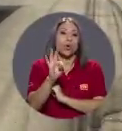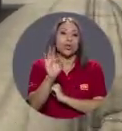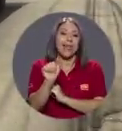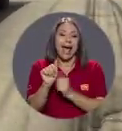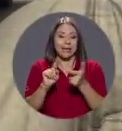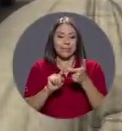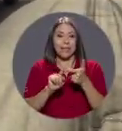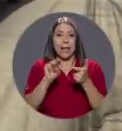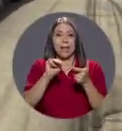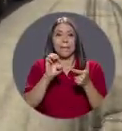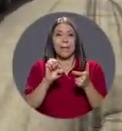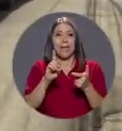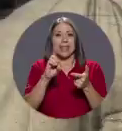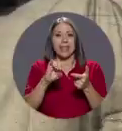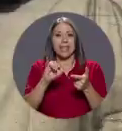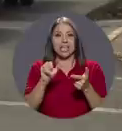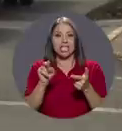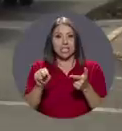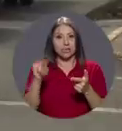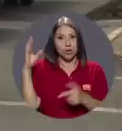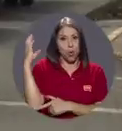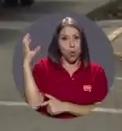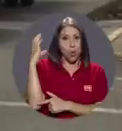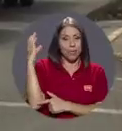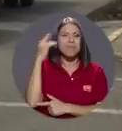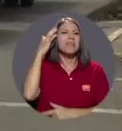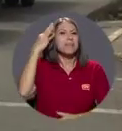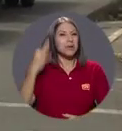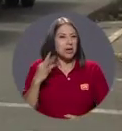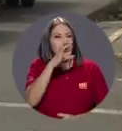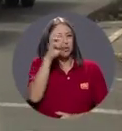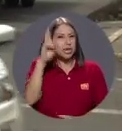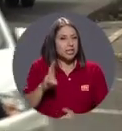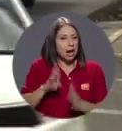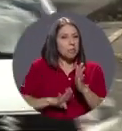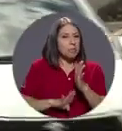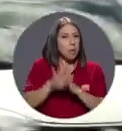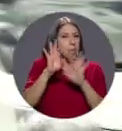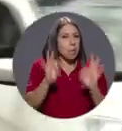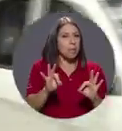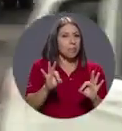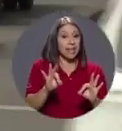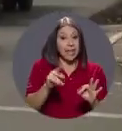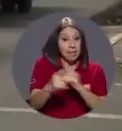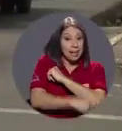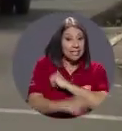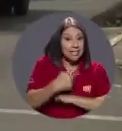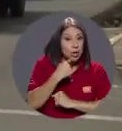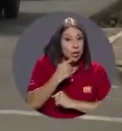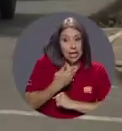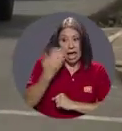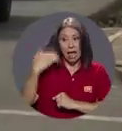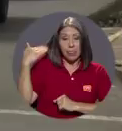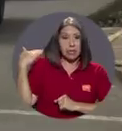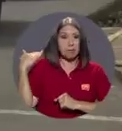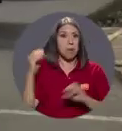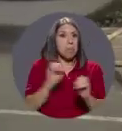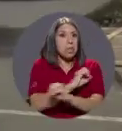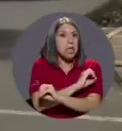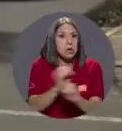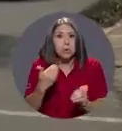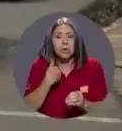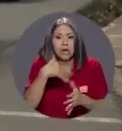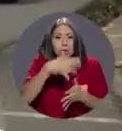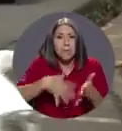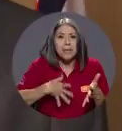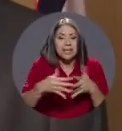creo que también Costa Rica ha logrado avances muy importantes, sobre todo porque ninguno de esos países que menciono tienen una matriz eléctrica de fuentes